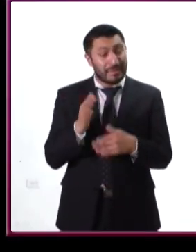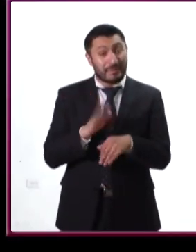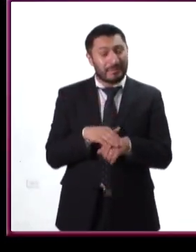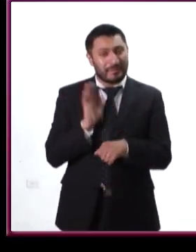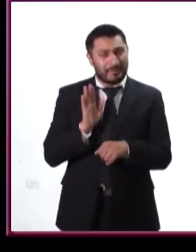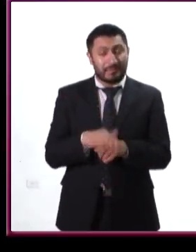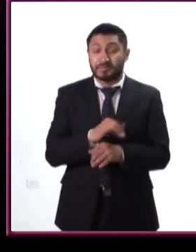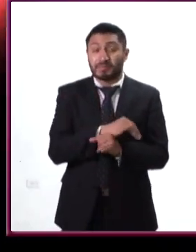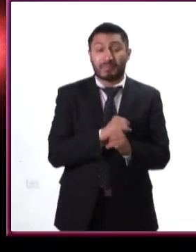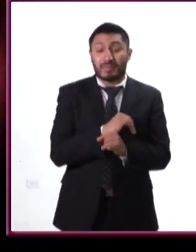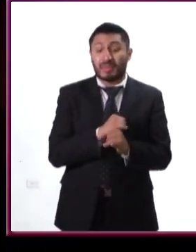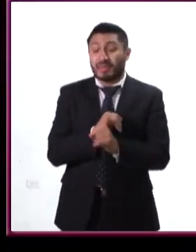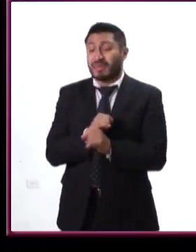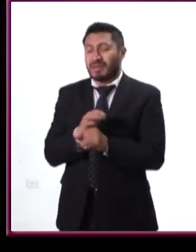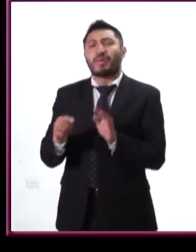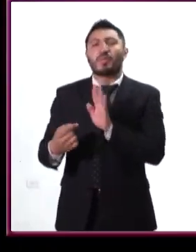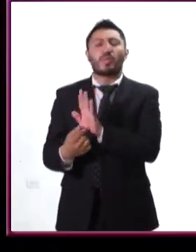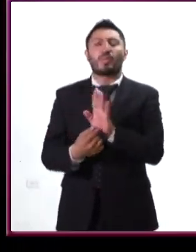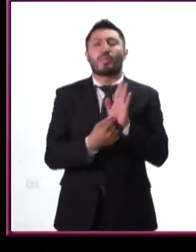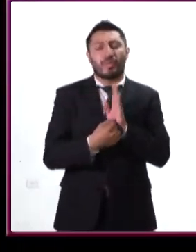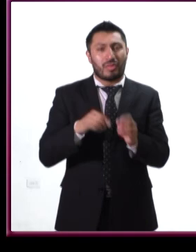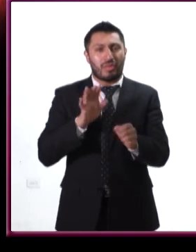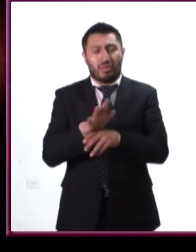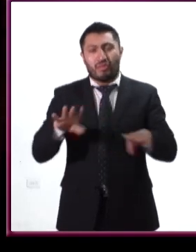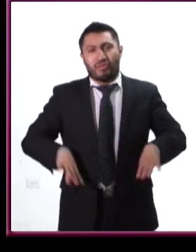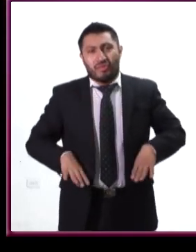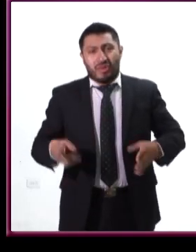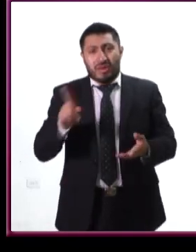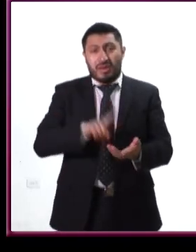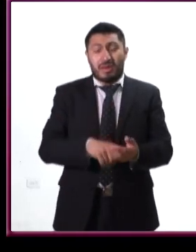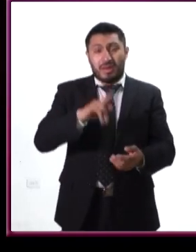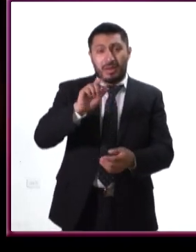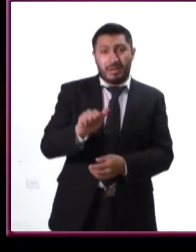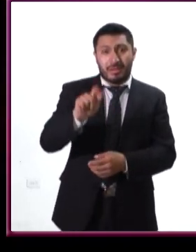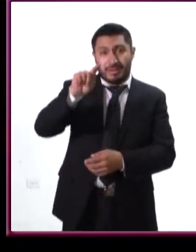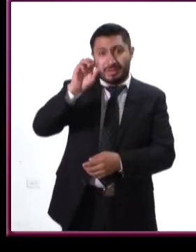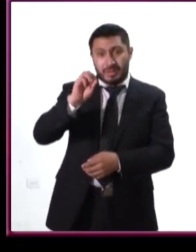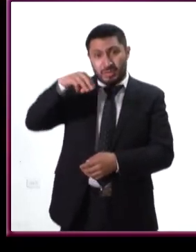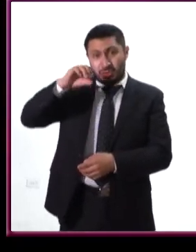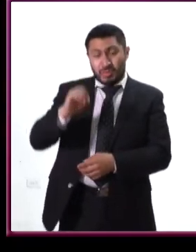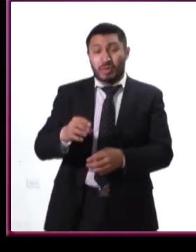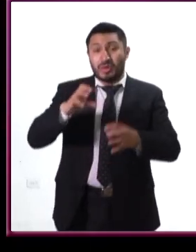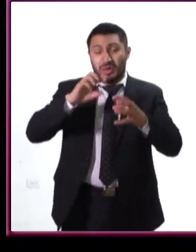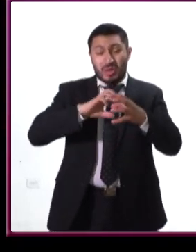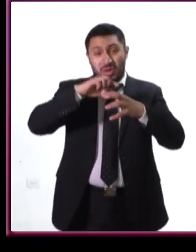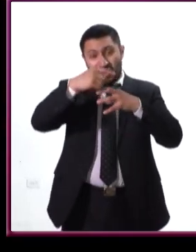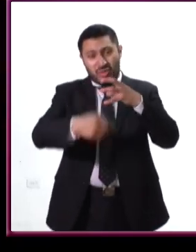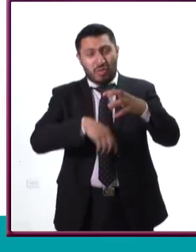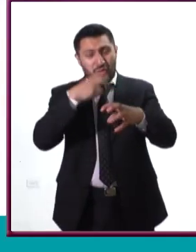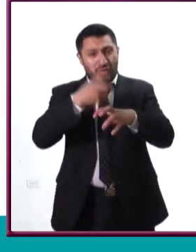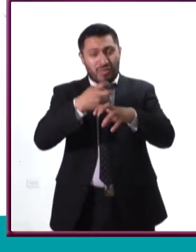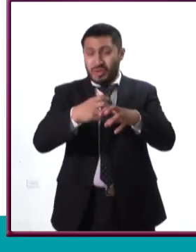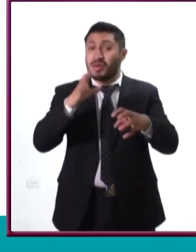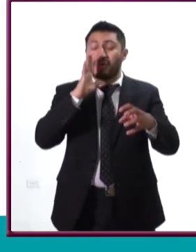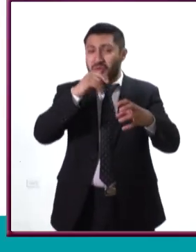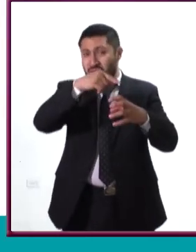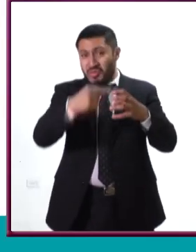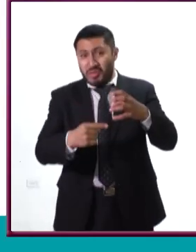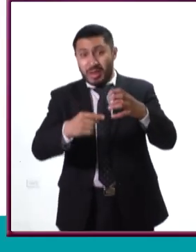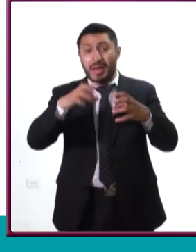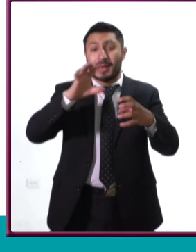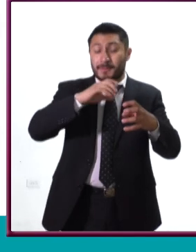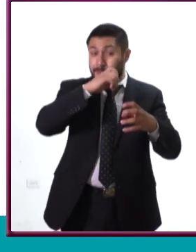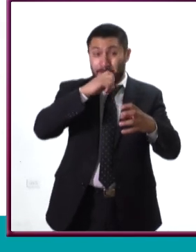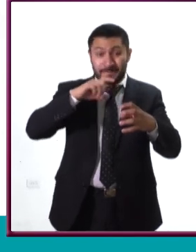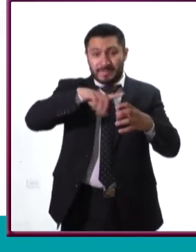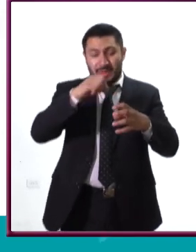No, esperen, hay más. Las investigaciones fueron revelando la estructura interna del átomo. Pasó de ser una unidad